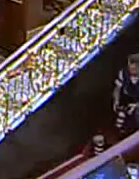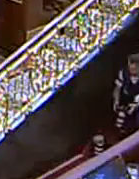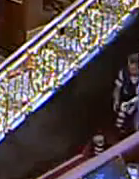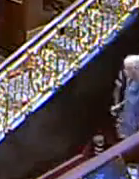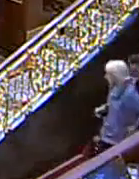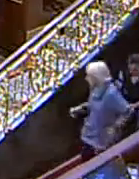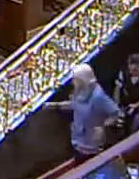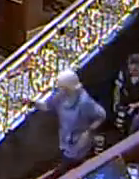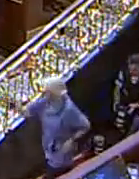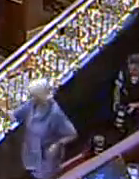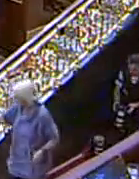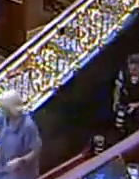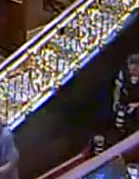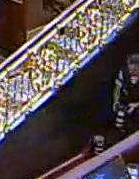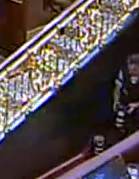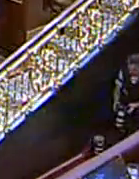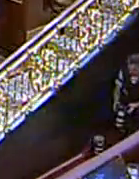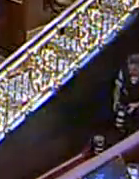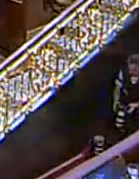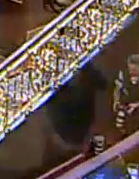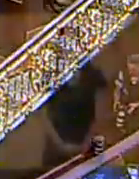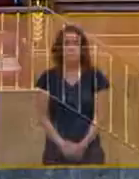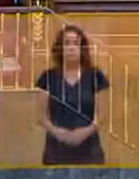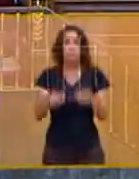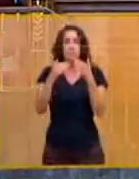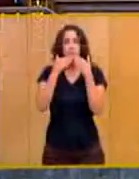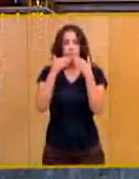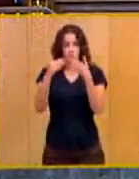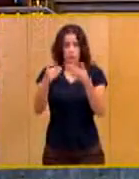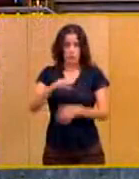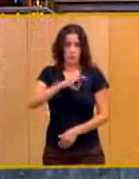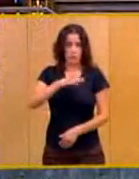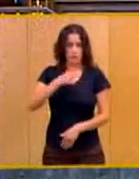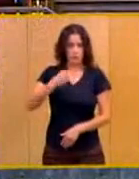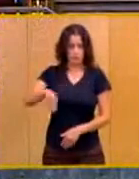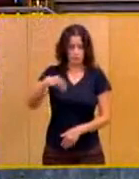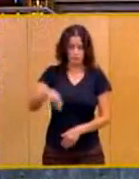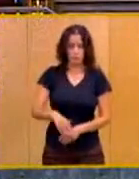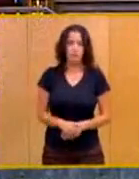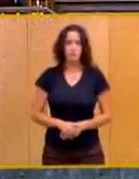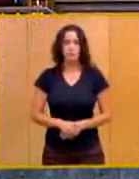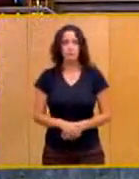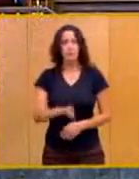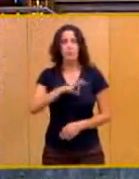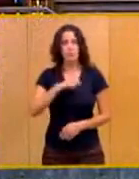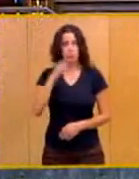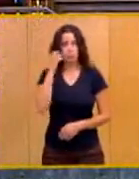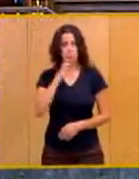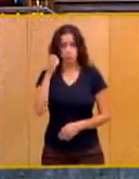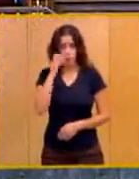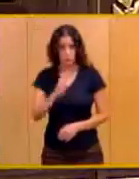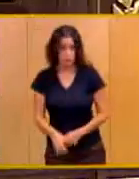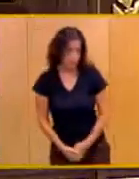con la cabeza cada vez que Bono le recuerda a los diputados que deben guardar respeto al orador y a los espectadores que están siguiendo este debate. La